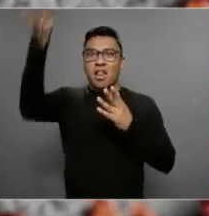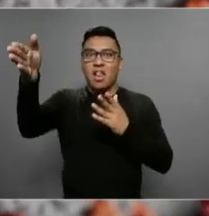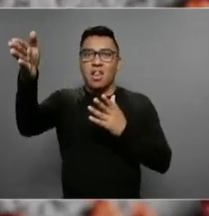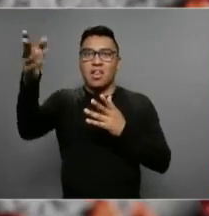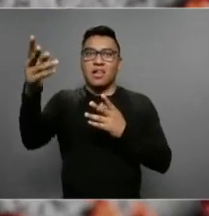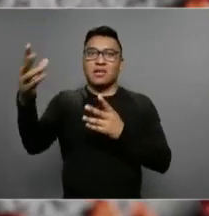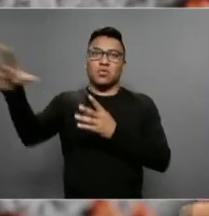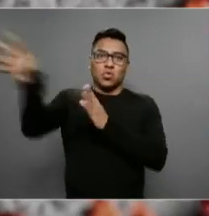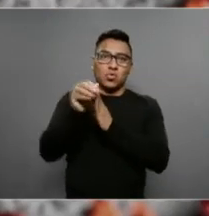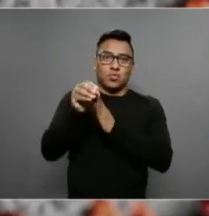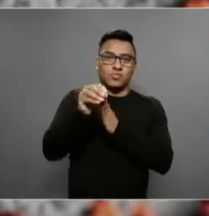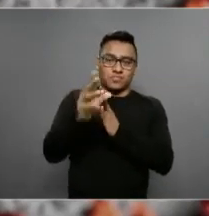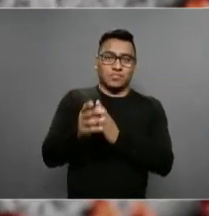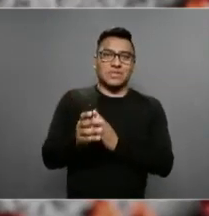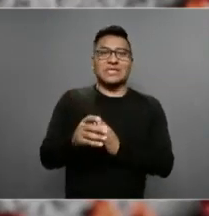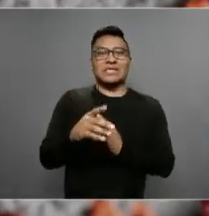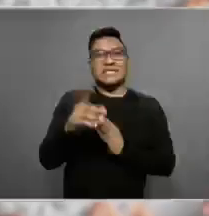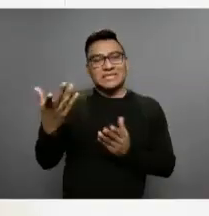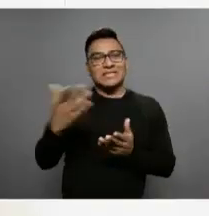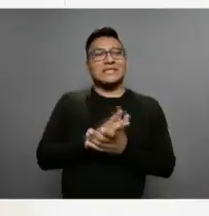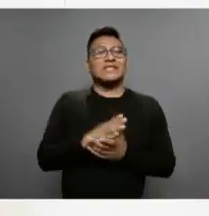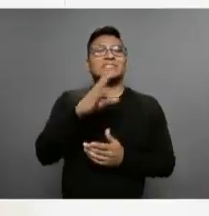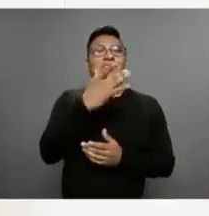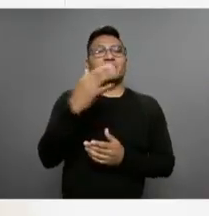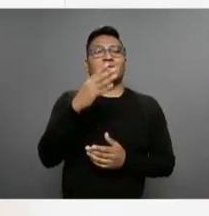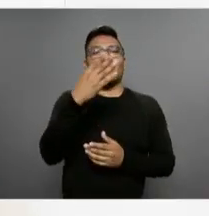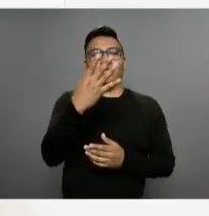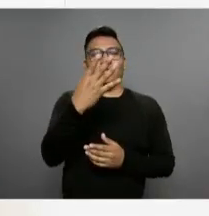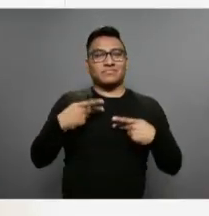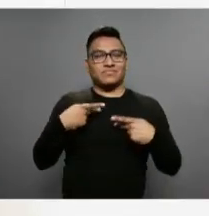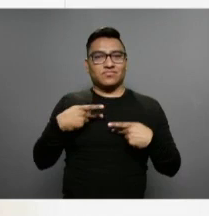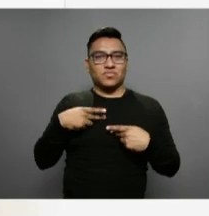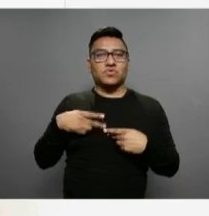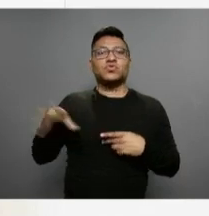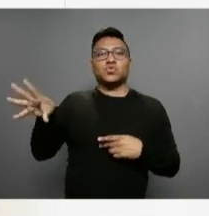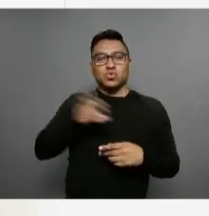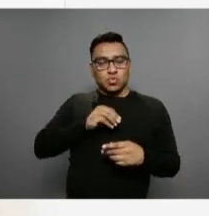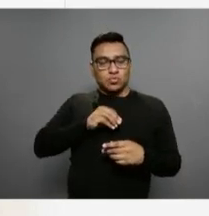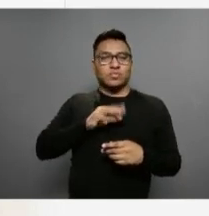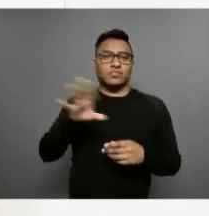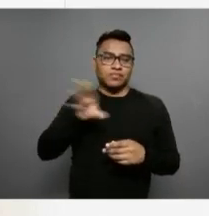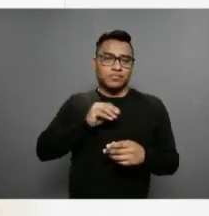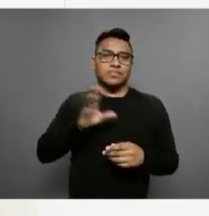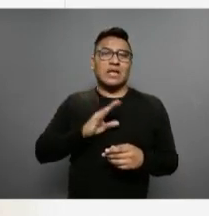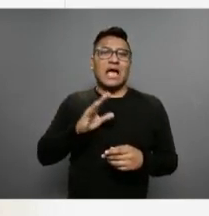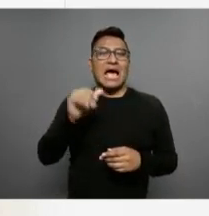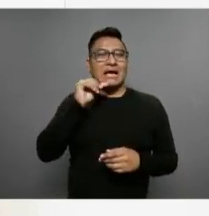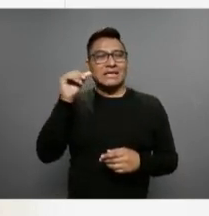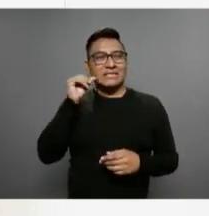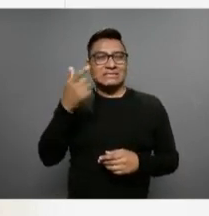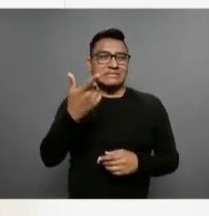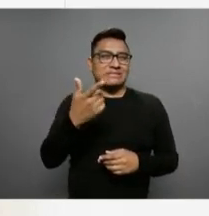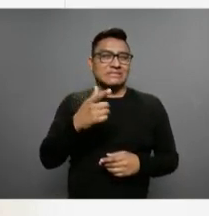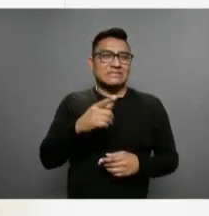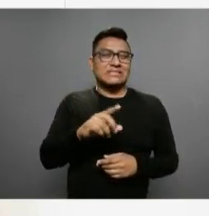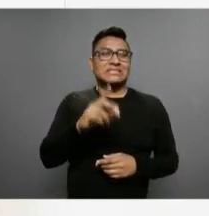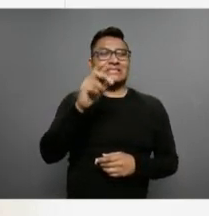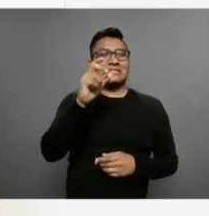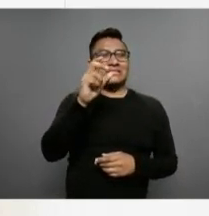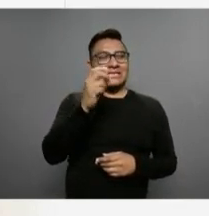antecedentes la transmisión comunitaria sube a 54 los casos. Ayer, si no mal recuerdo, teníamos 36 de importación. Entonces,